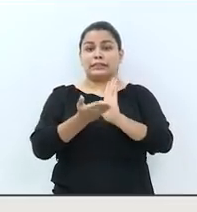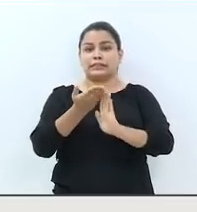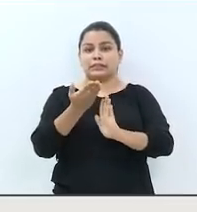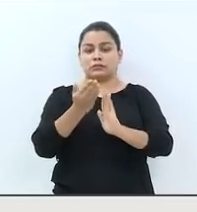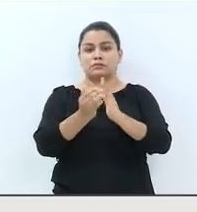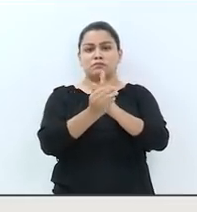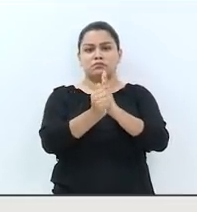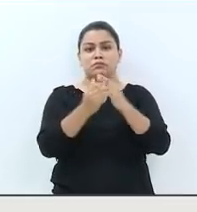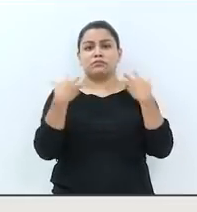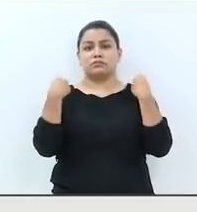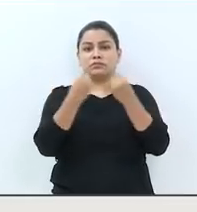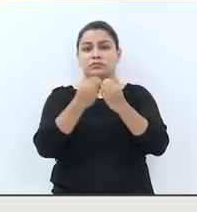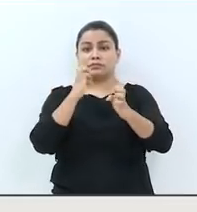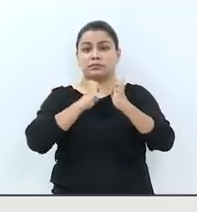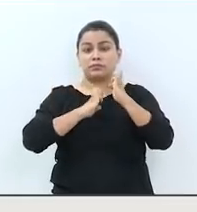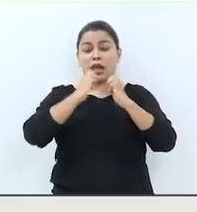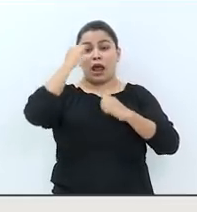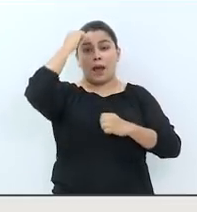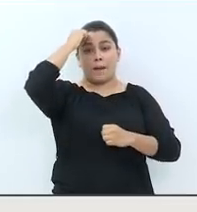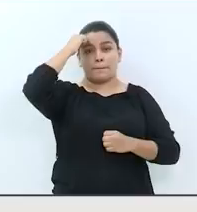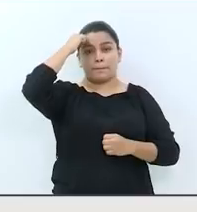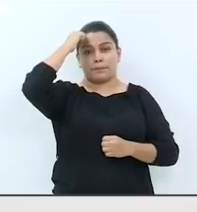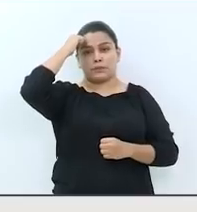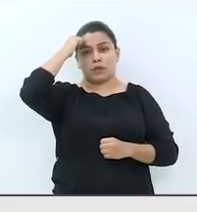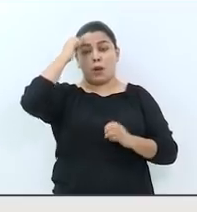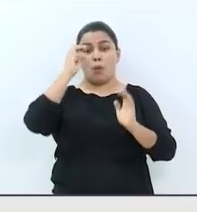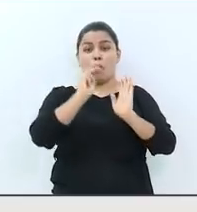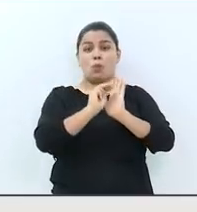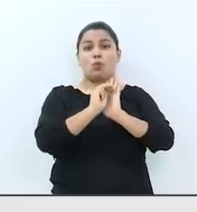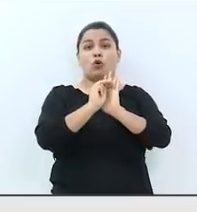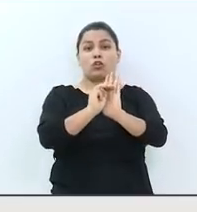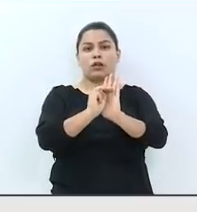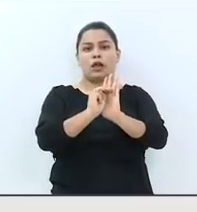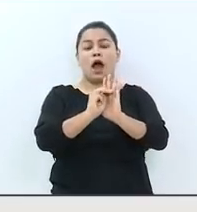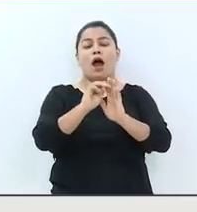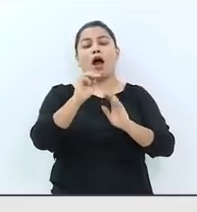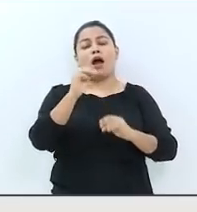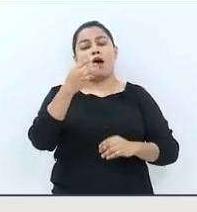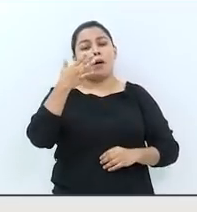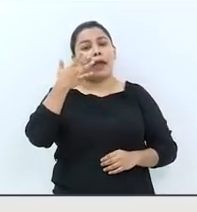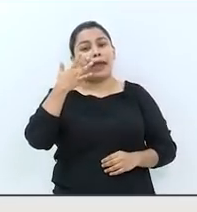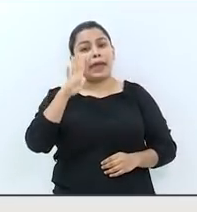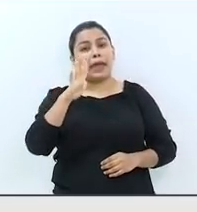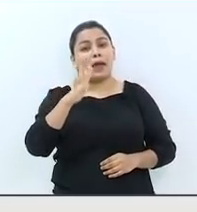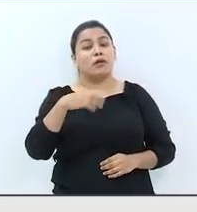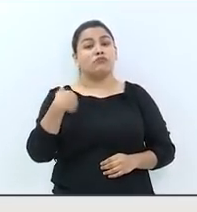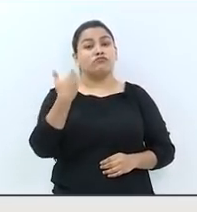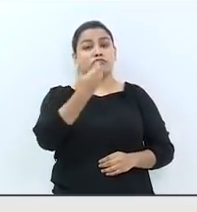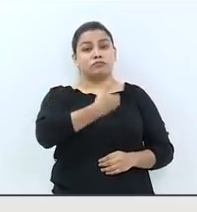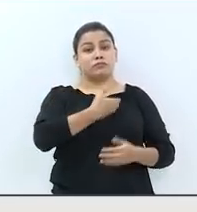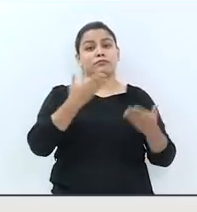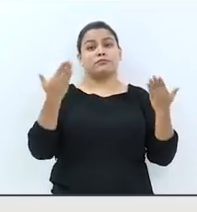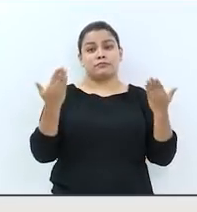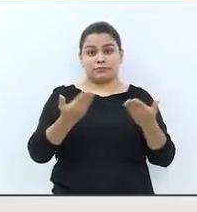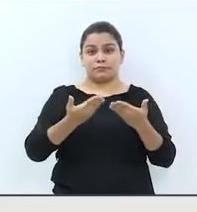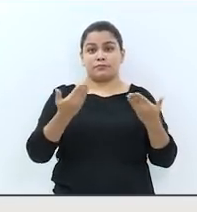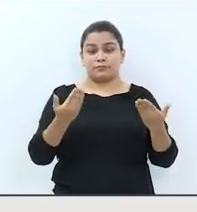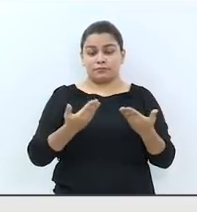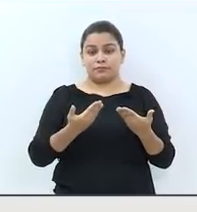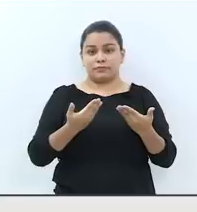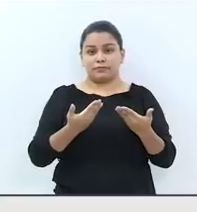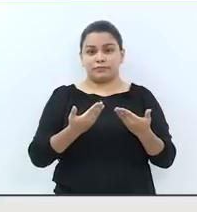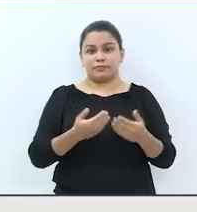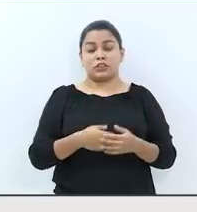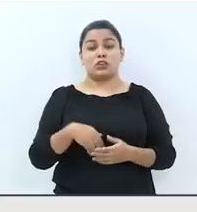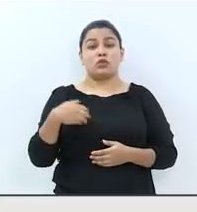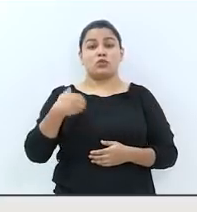habilidades socioemocionales, y es el aprendizaje por modelaje. O sea, dar el ejemplo con nuestros comportamientos, con nuestras acciones y